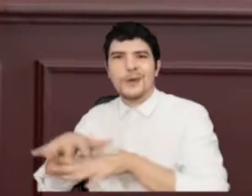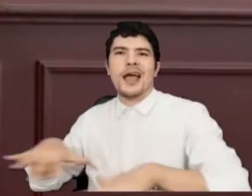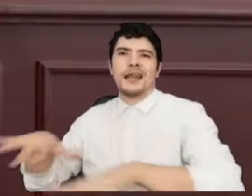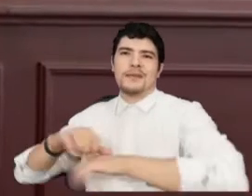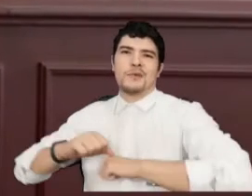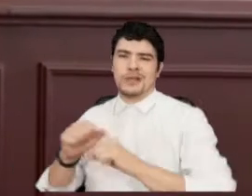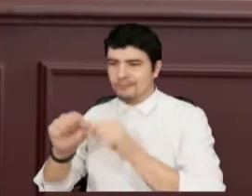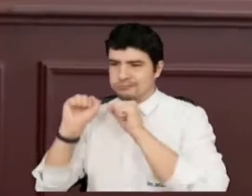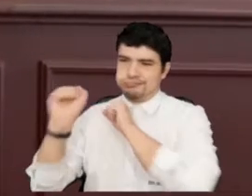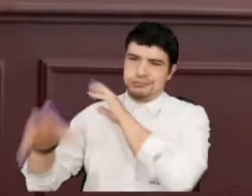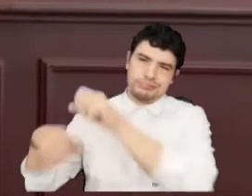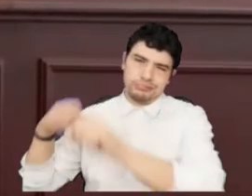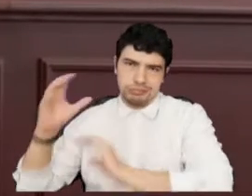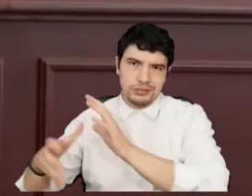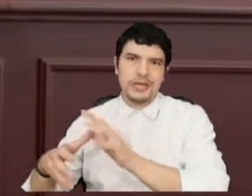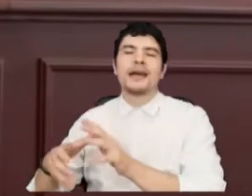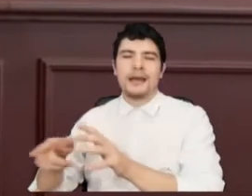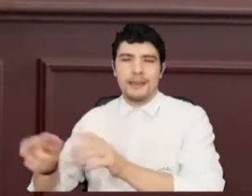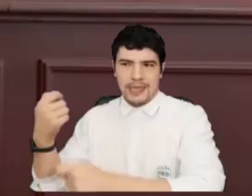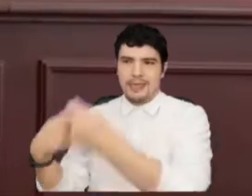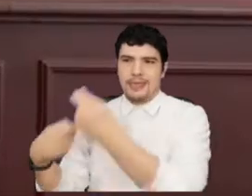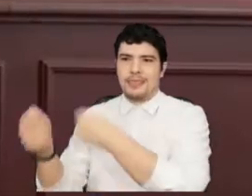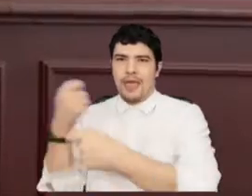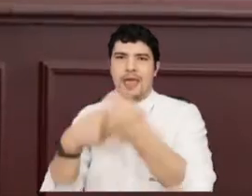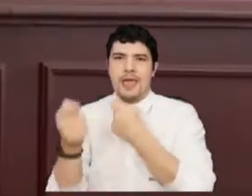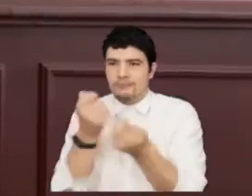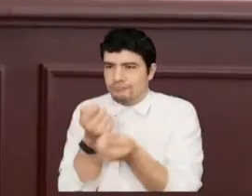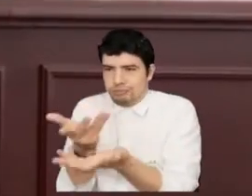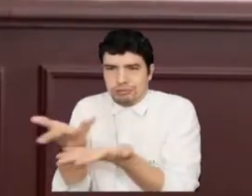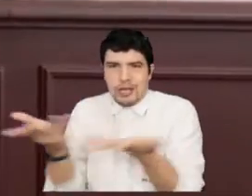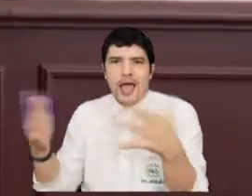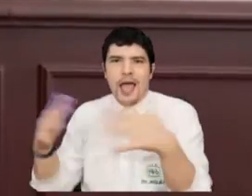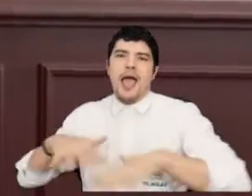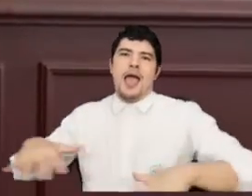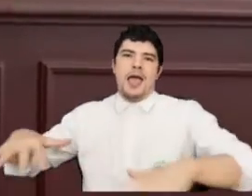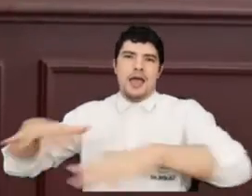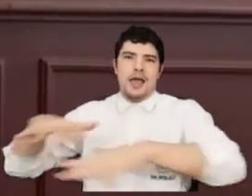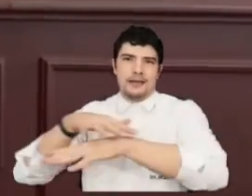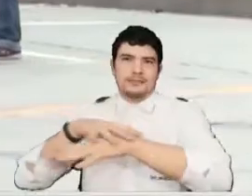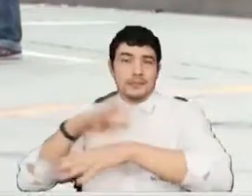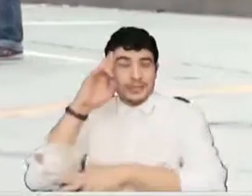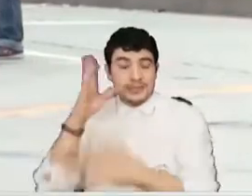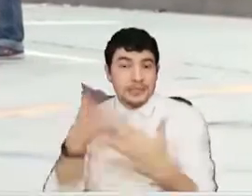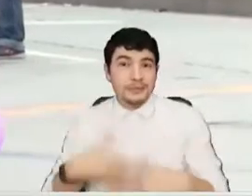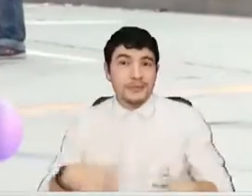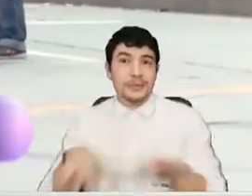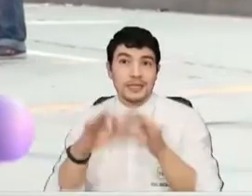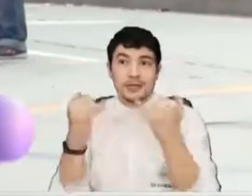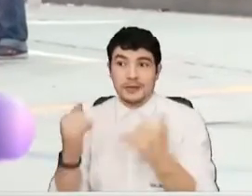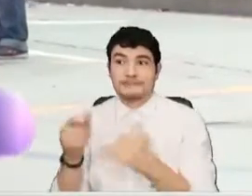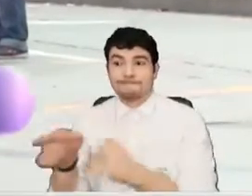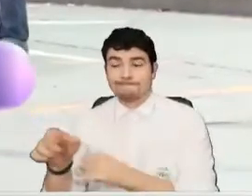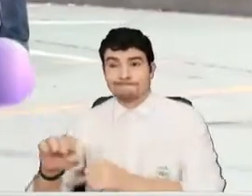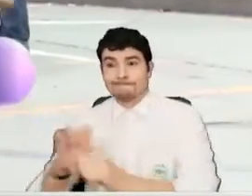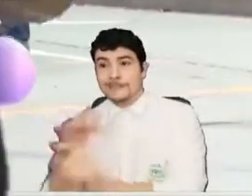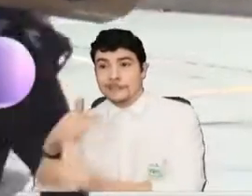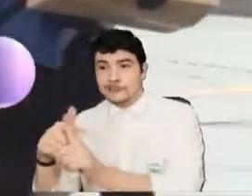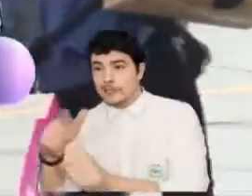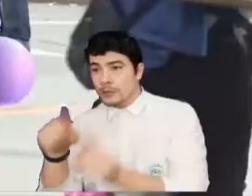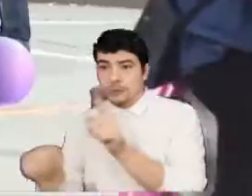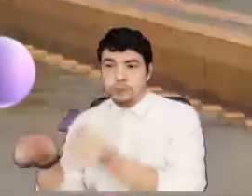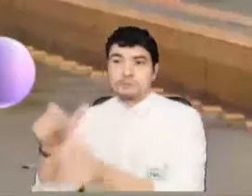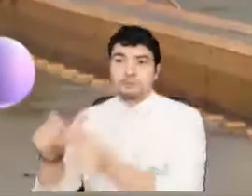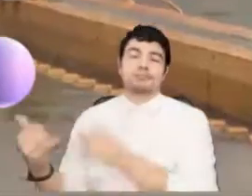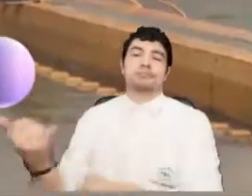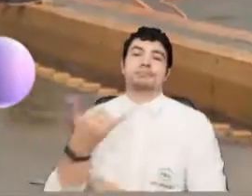campesinos puedan vender sus productos, sino para que estos productos lleguen a la mesa. Para las organizaciones campesinas, la